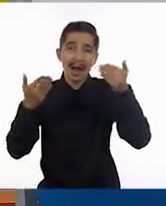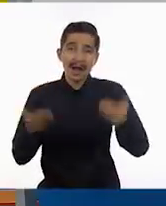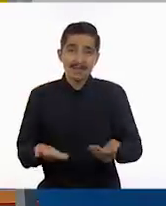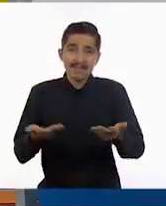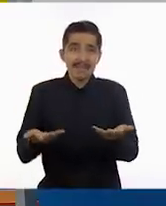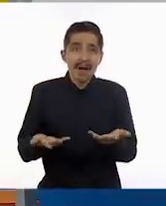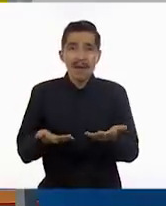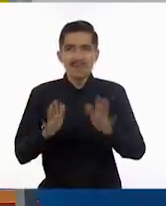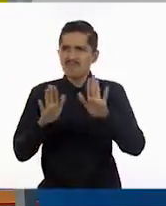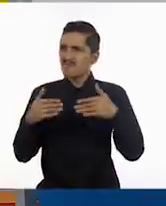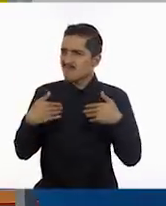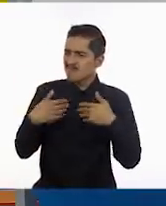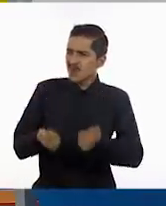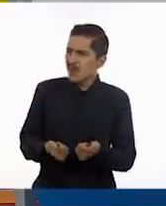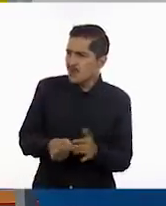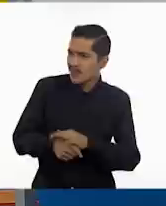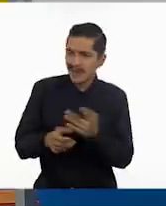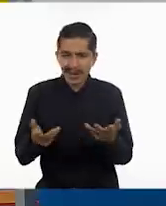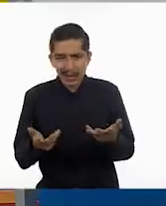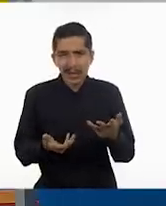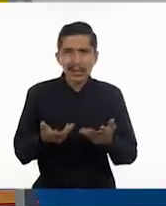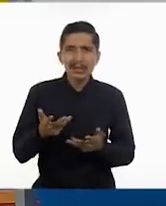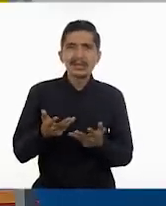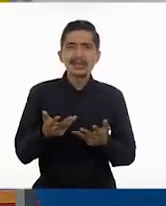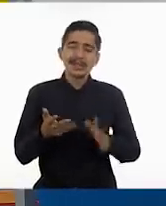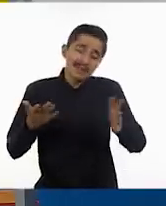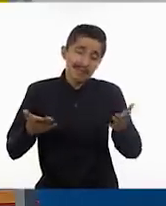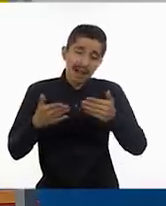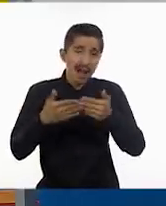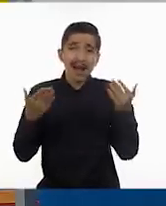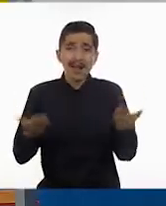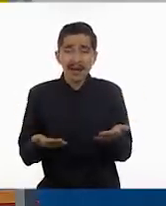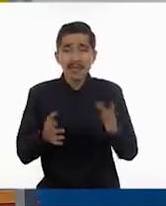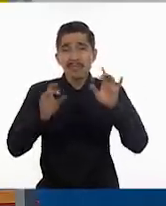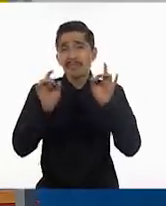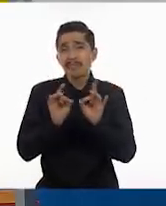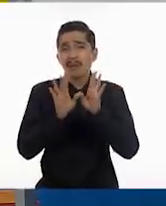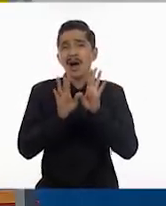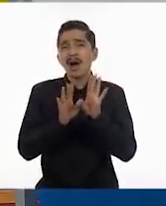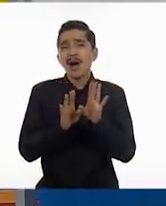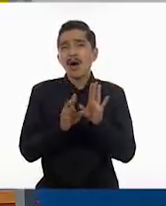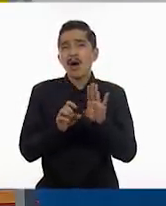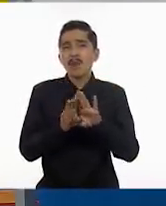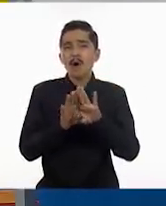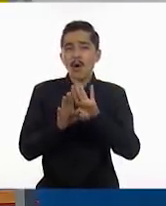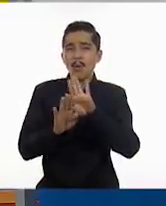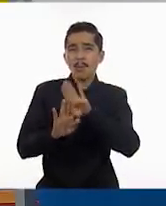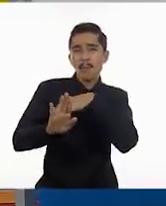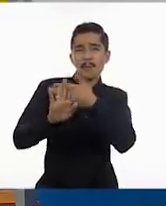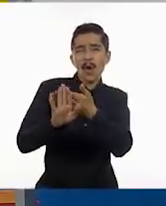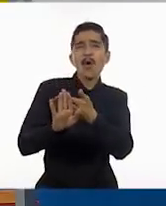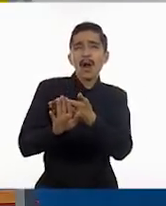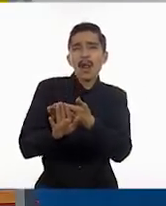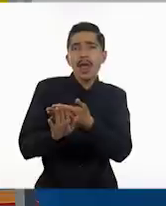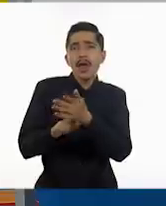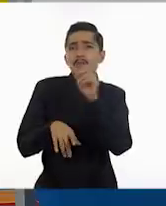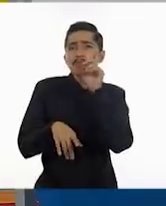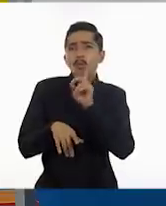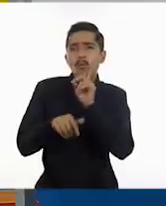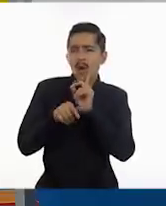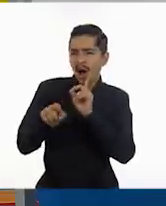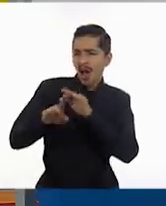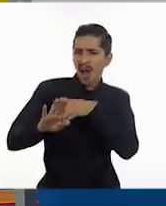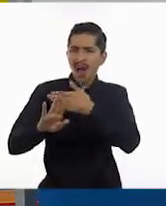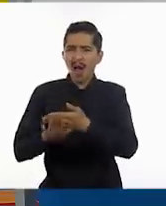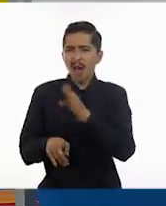se llega a comprender, ¿no? Ahora que, por desgracia, bueno, ha sido causa de violencia hacia las mujeres en distintas culturas, ¿no? Y